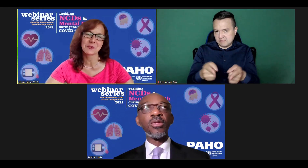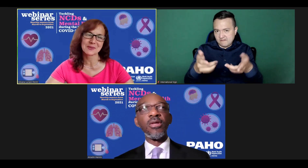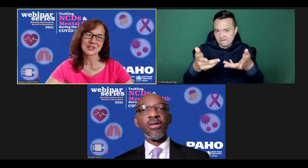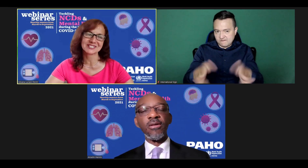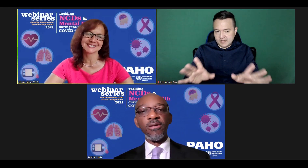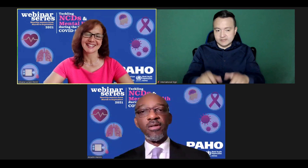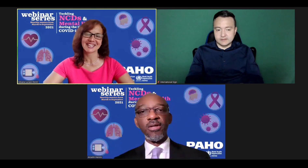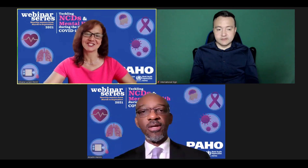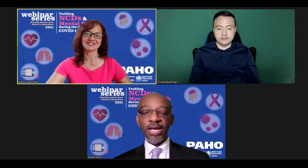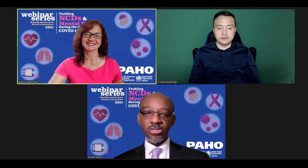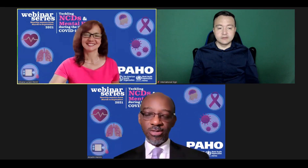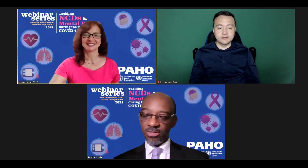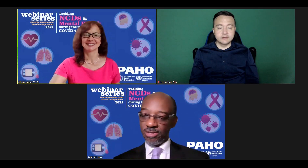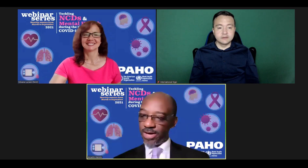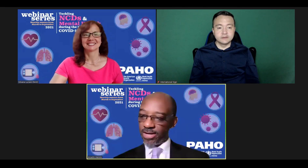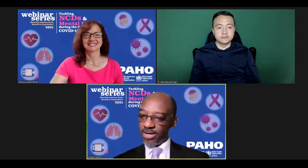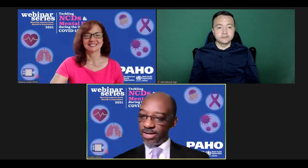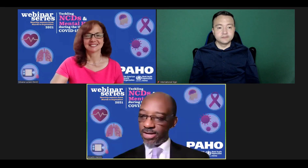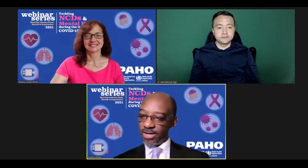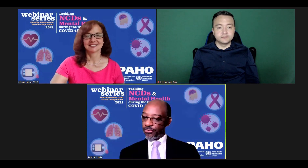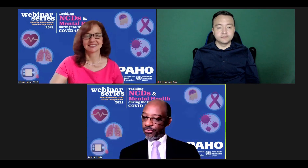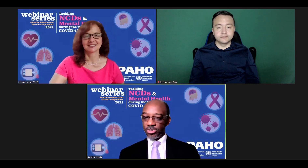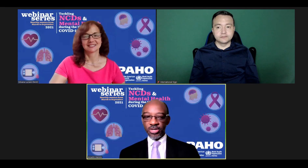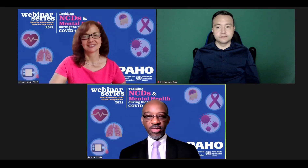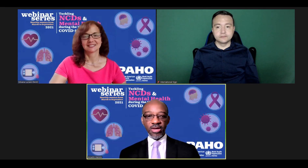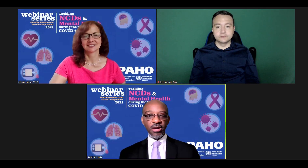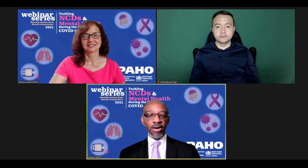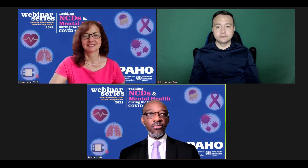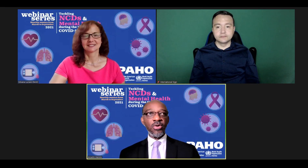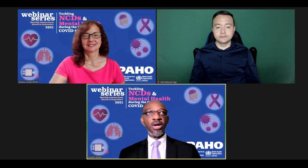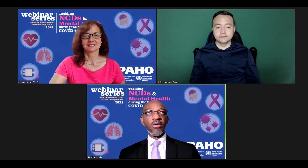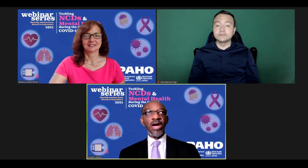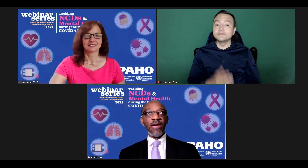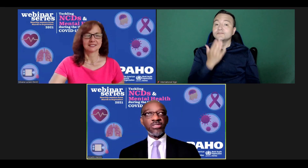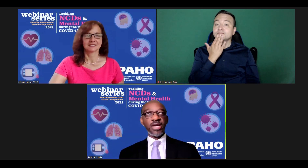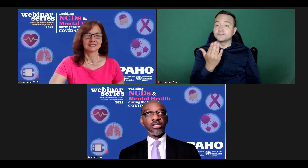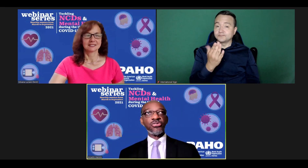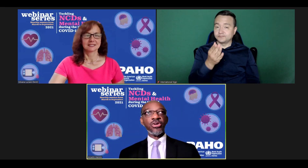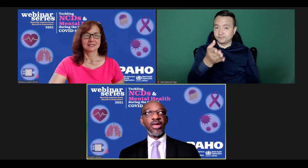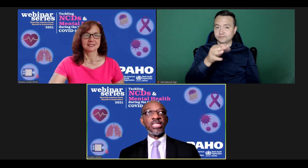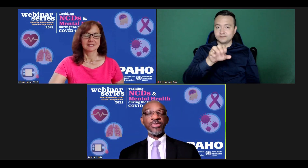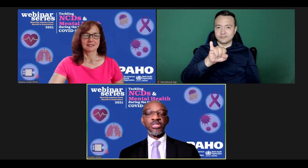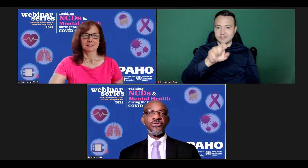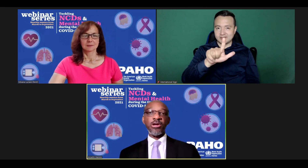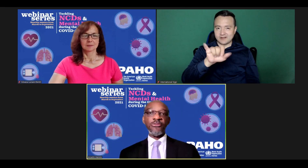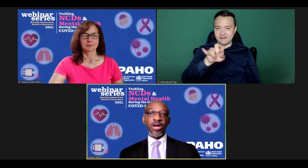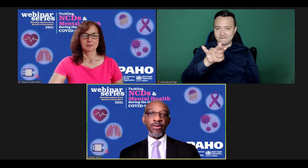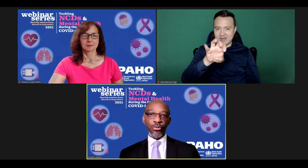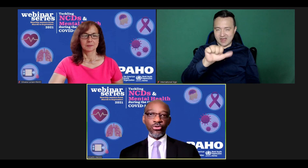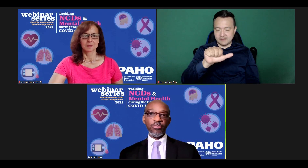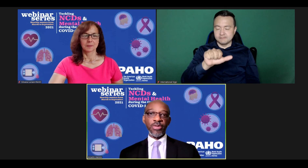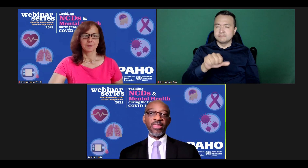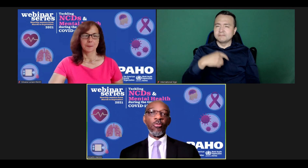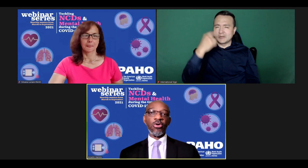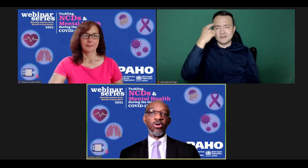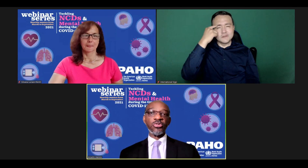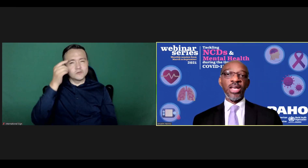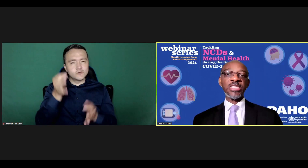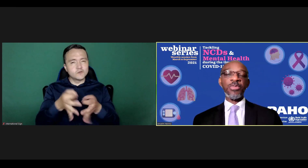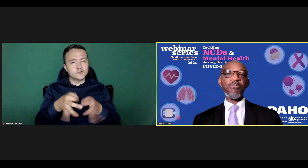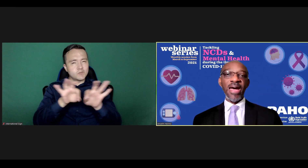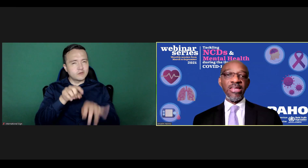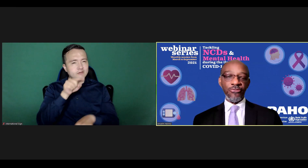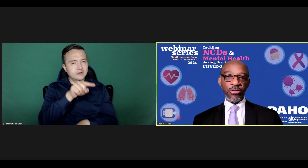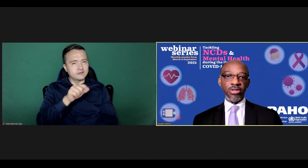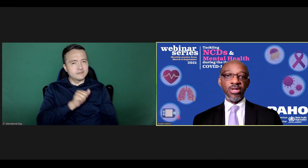Hennis, tiene usted la palabra. Muchas gracias, Silvana. Me parece importante. Me parece que la participación del sector privado